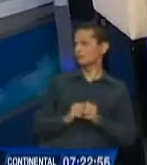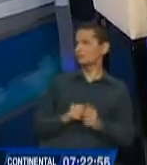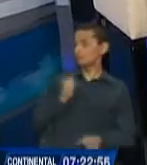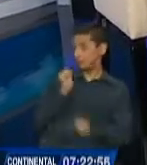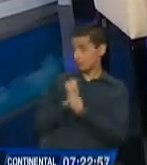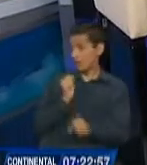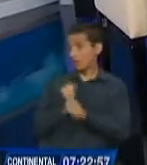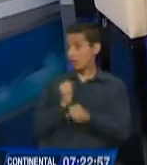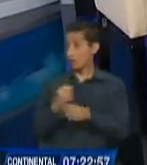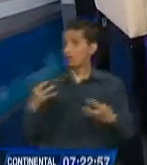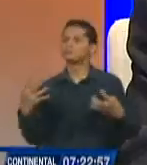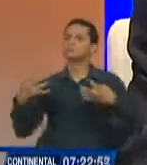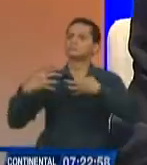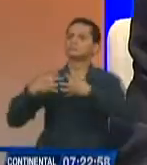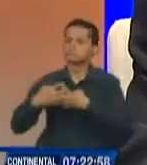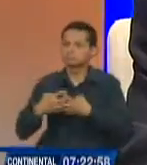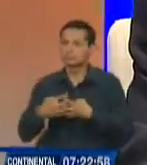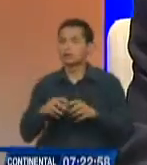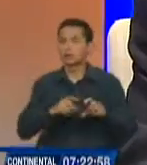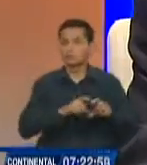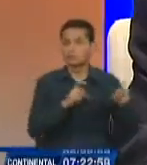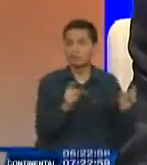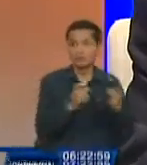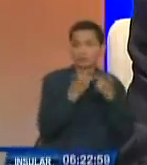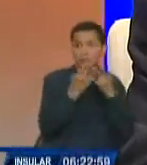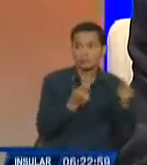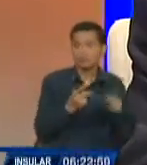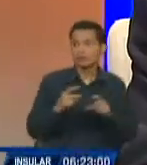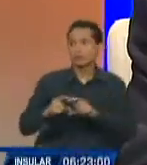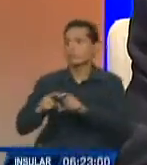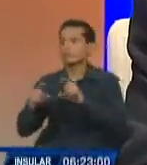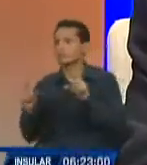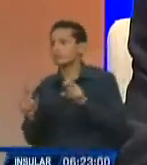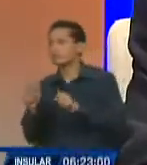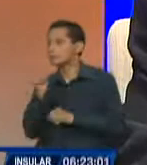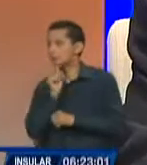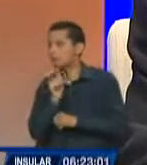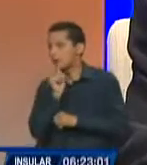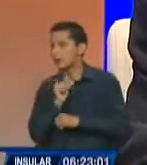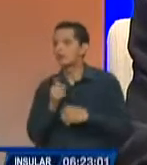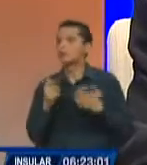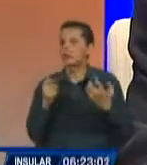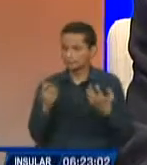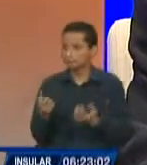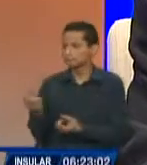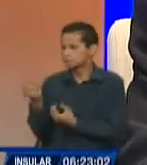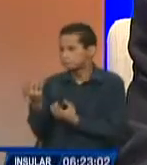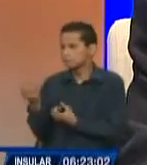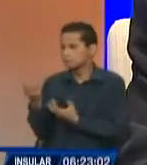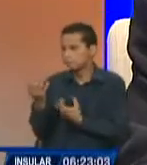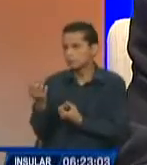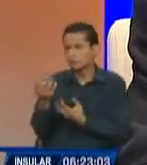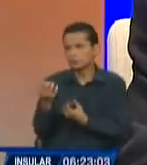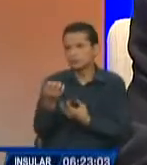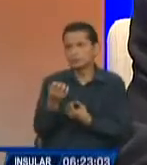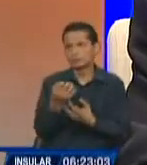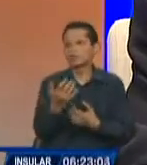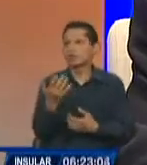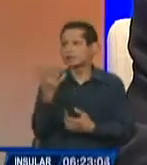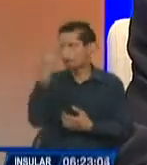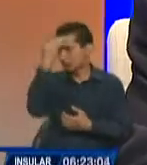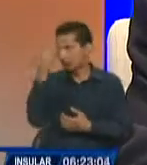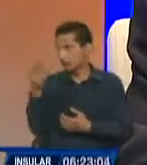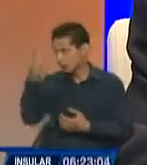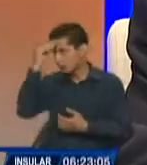en conjunto con el sector privado. De parte nuestra existe apertura, vamos a escuchar definitivamente nuestro tono, nuestro ámbito de acción